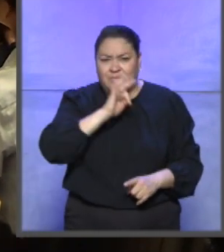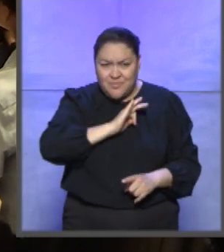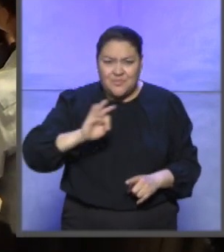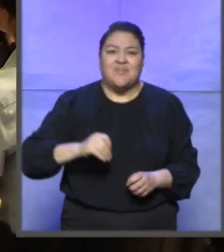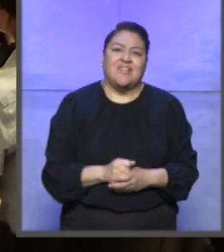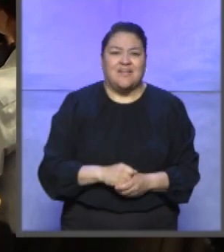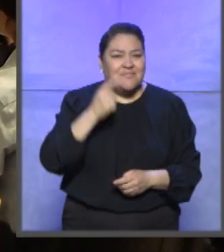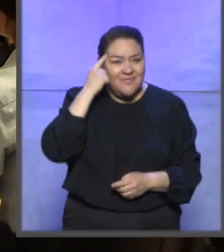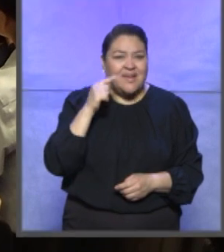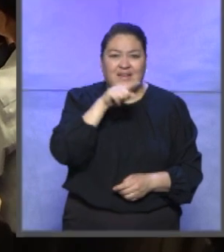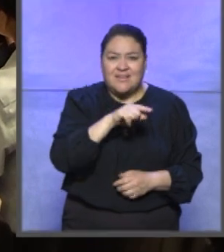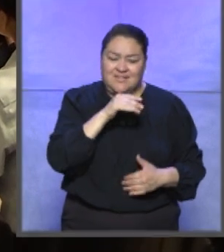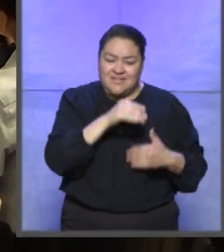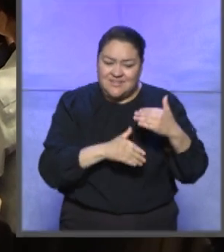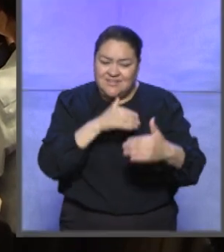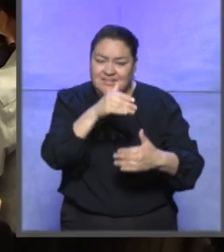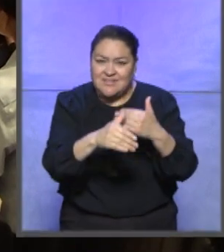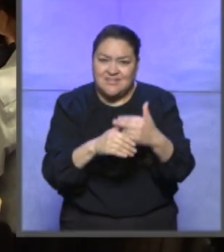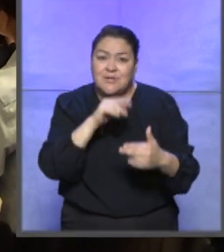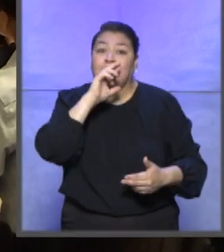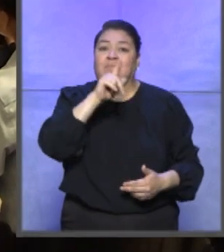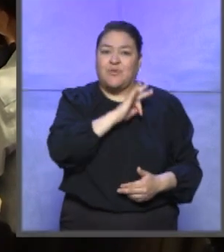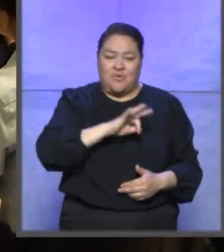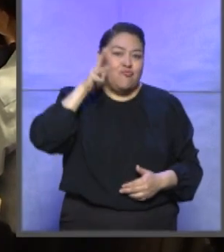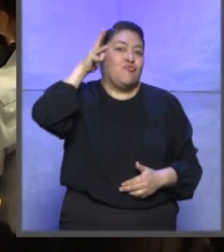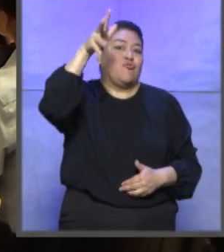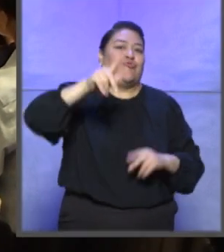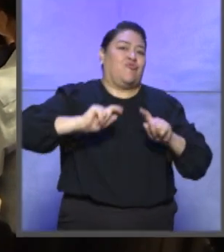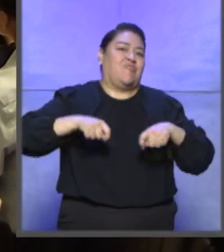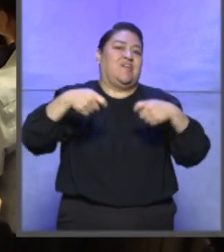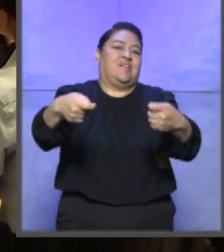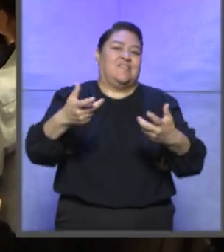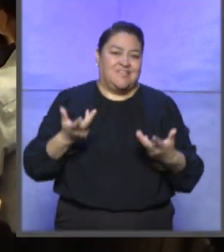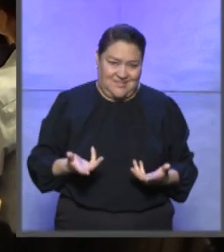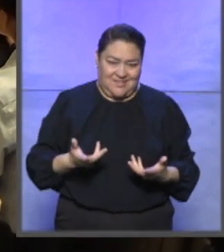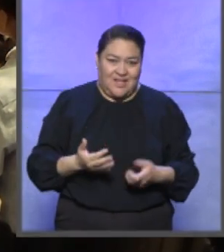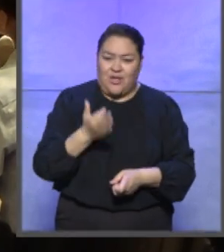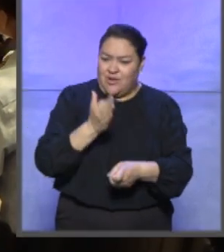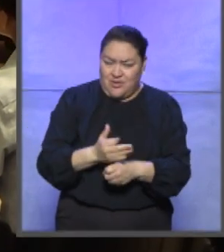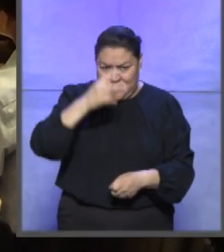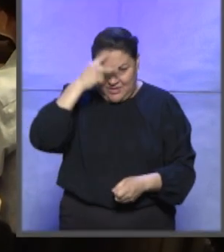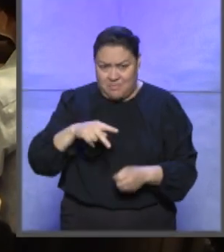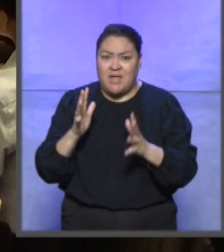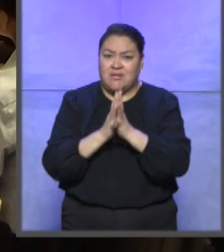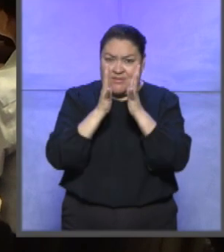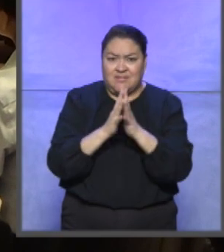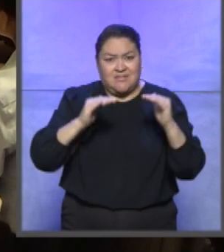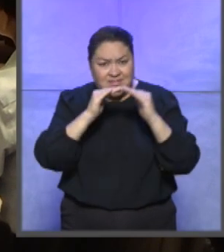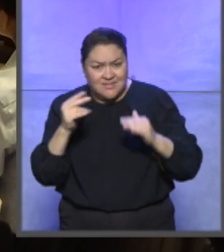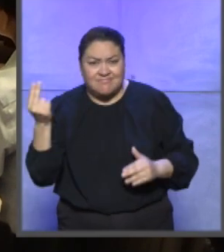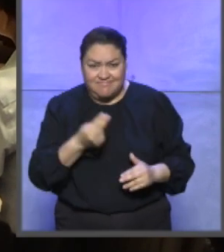presente, para efectos de ir construyendo nuestro futuro. que es lo que necesita